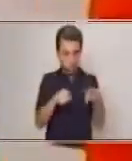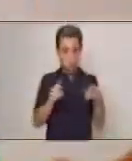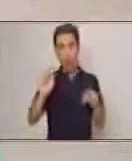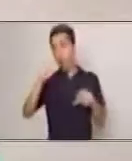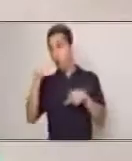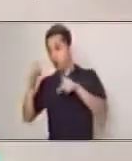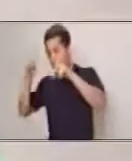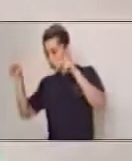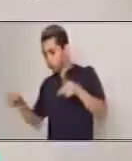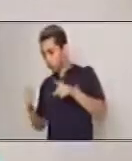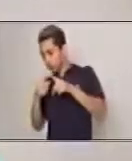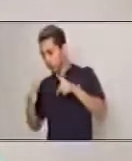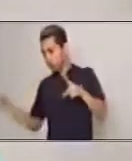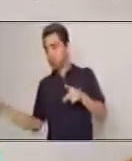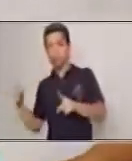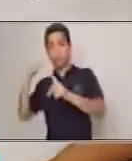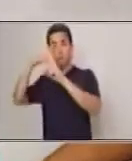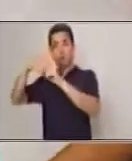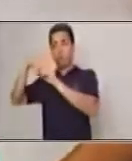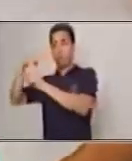formato.